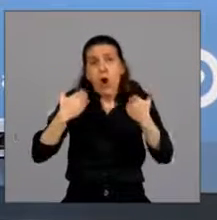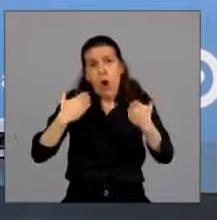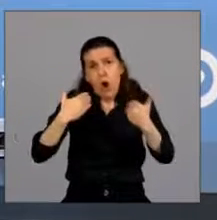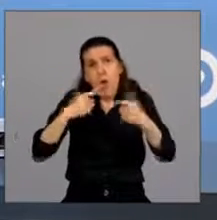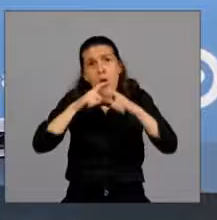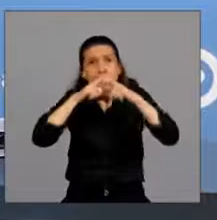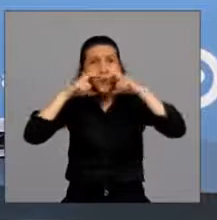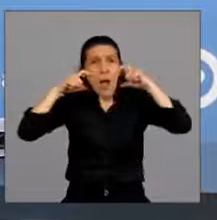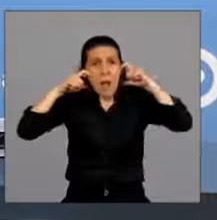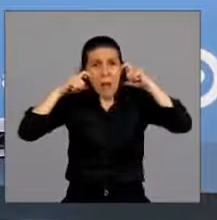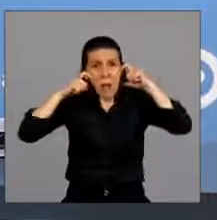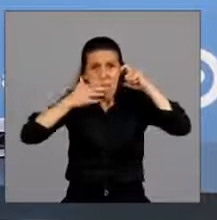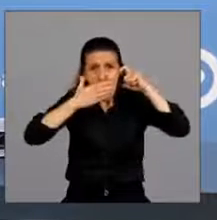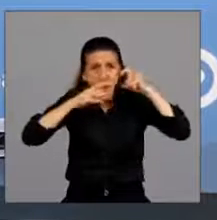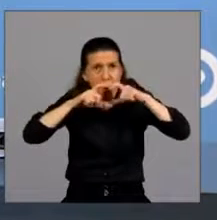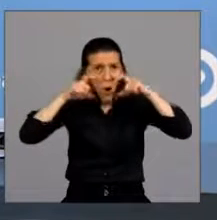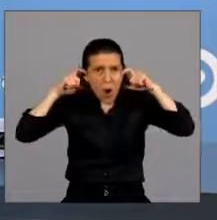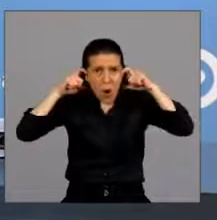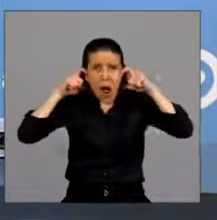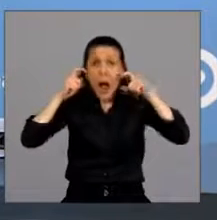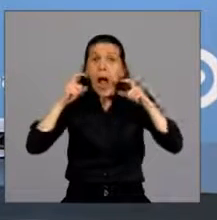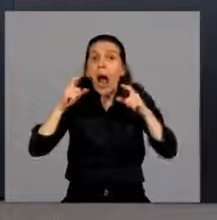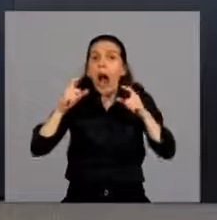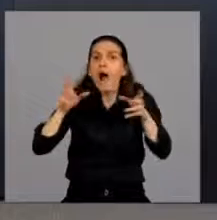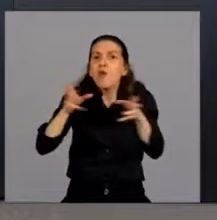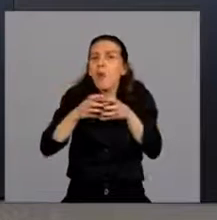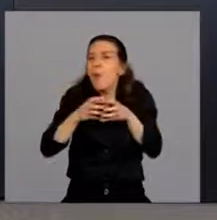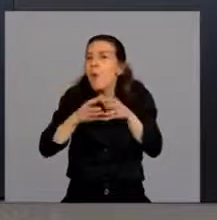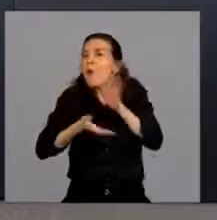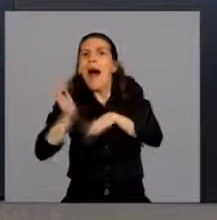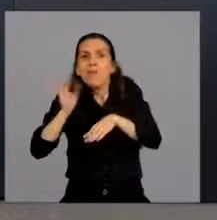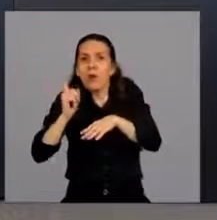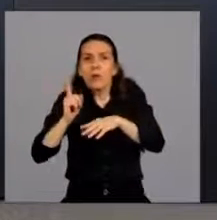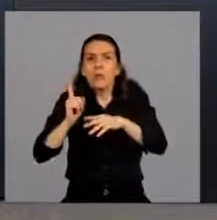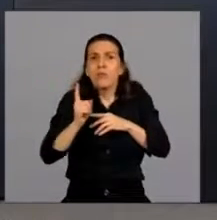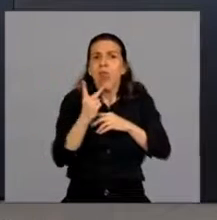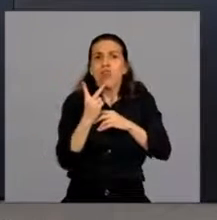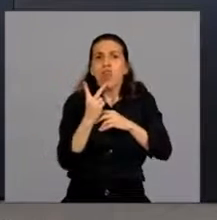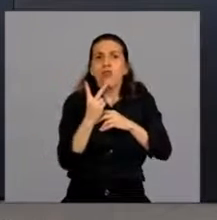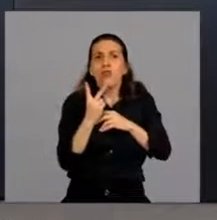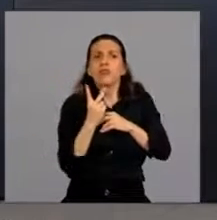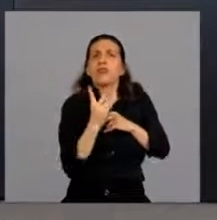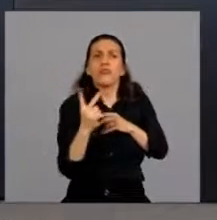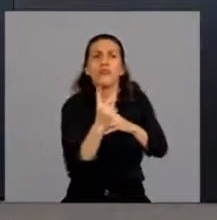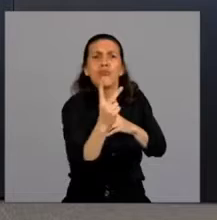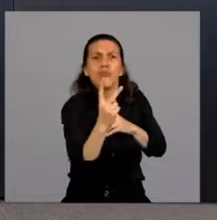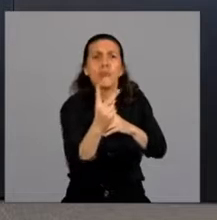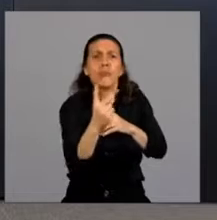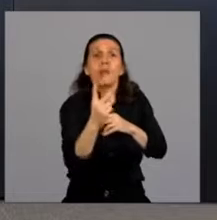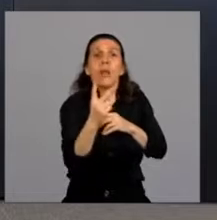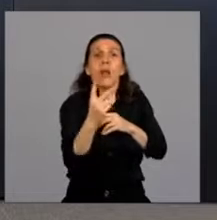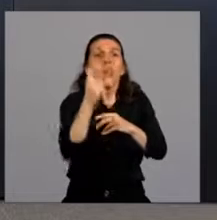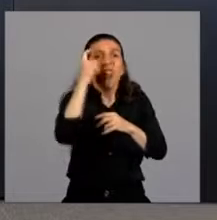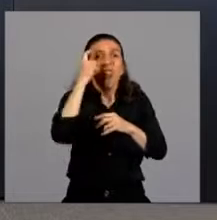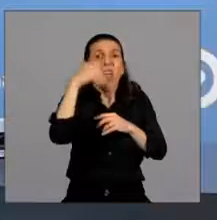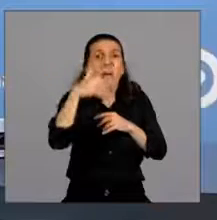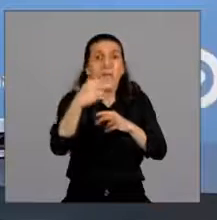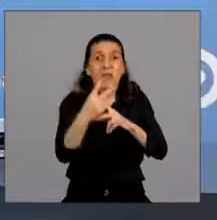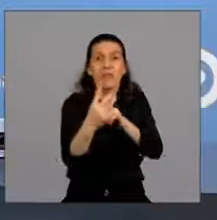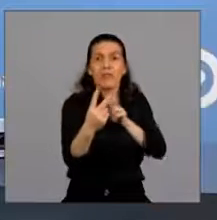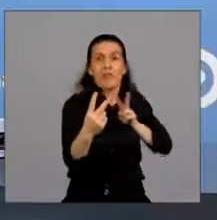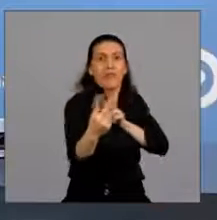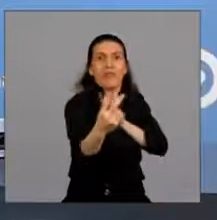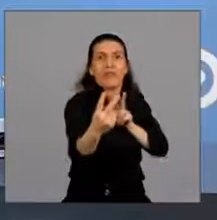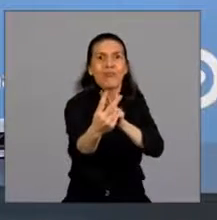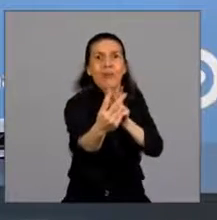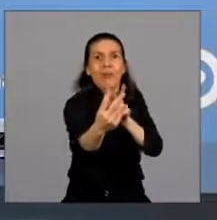obviamente todos con tapaboca, sin hacerlo en grupo, no más de 2 personas, a 10 metros de distancia del otro que corre, y solo